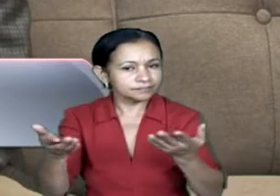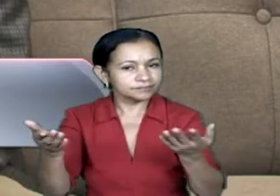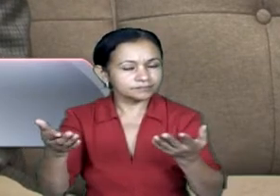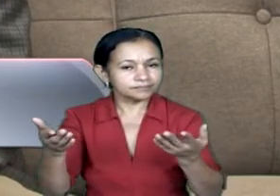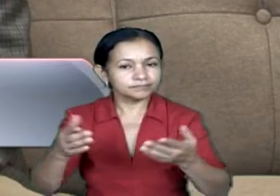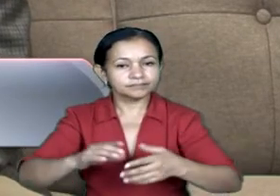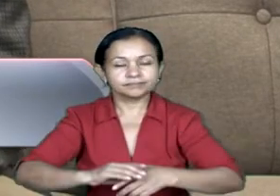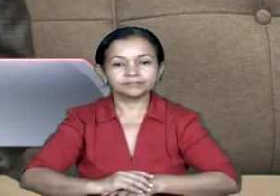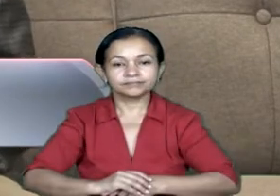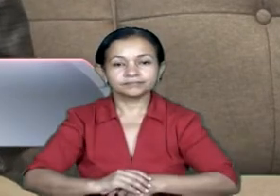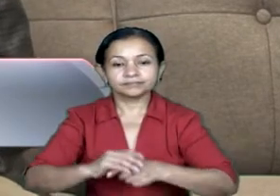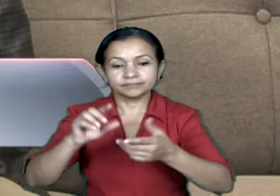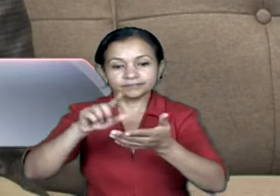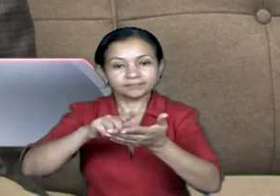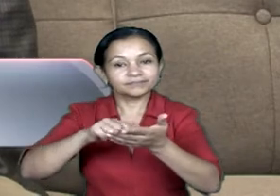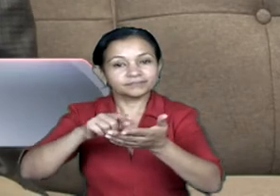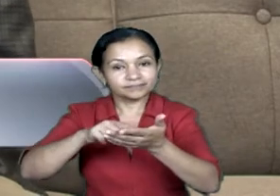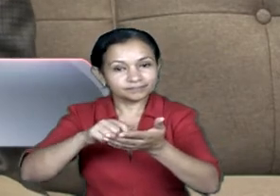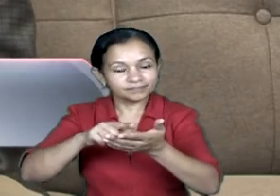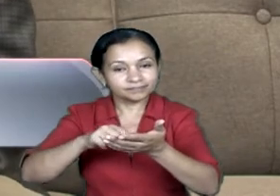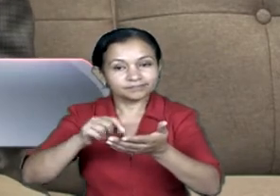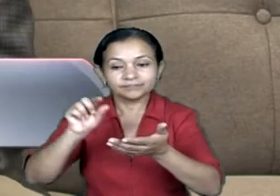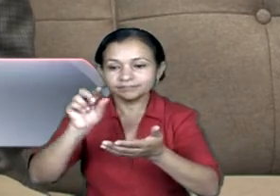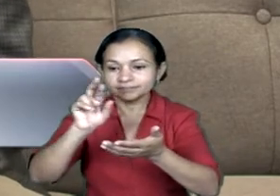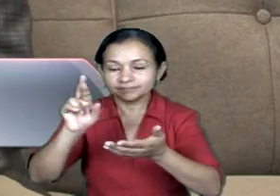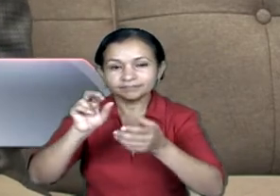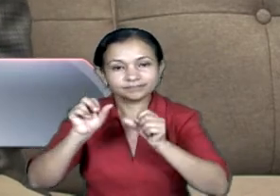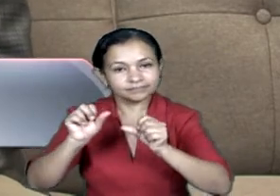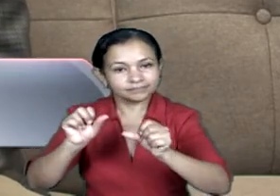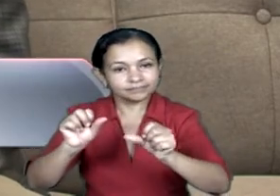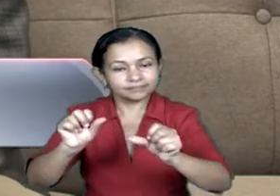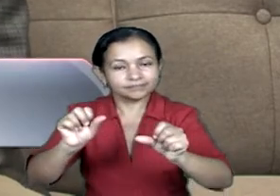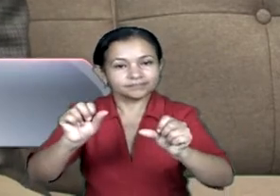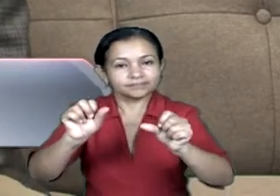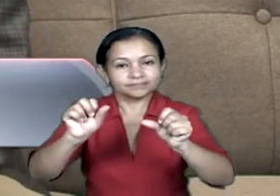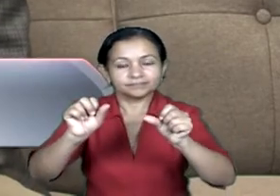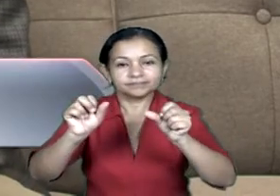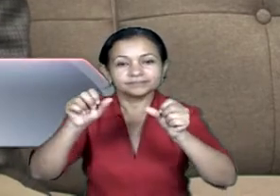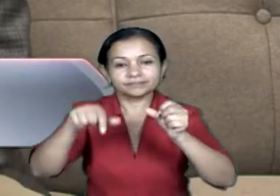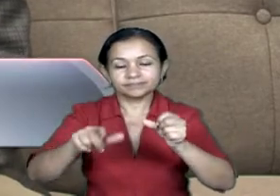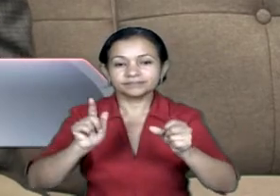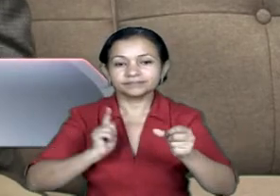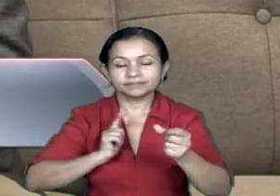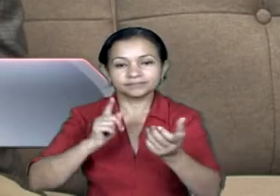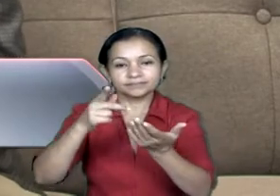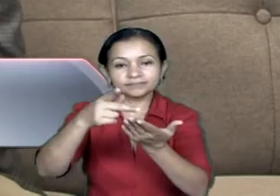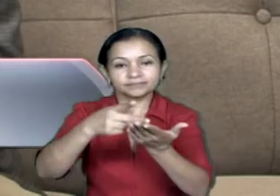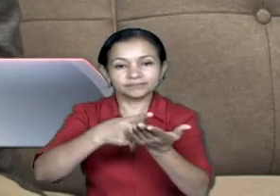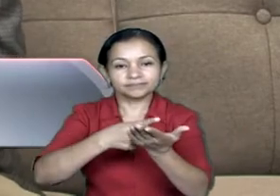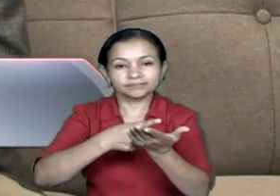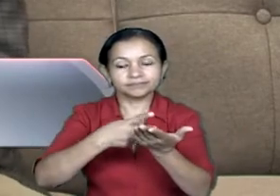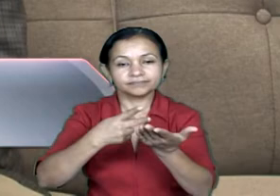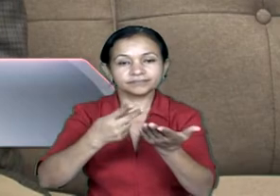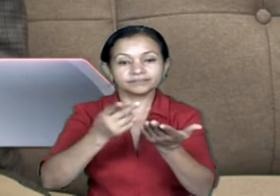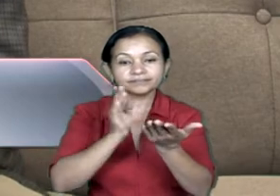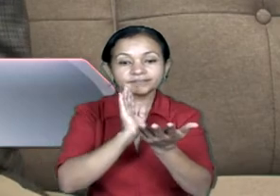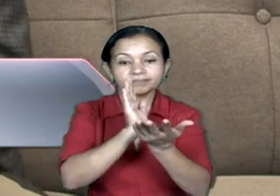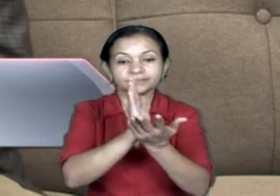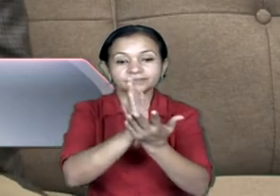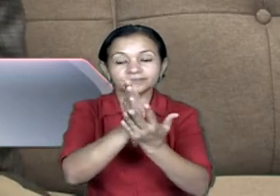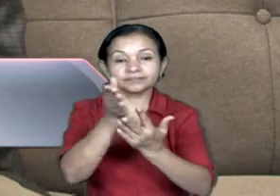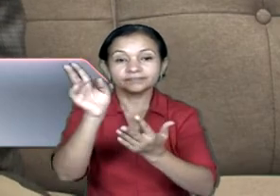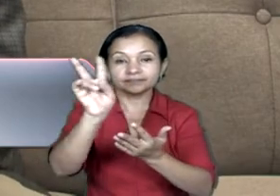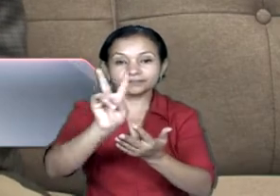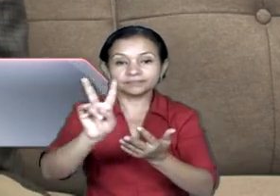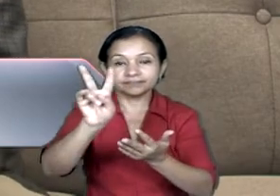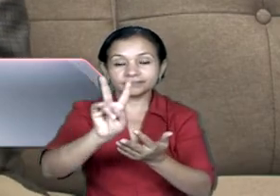de arroz y frijol siguen. Y aparte, ahora tenemos proyectos de plátano y